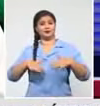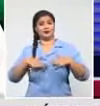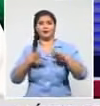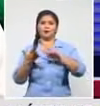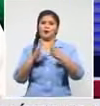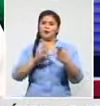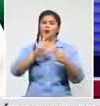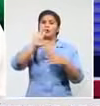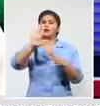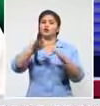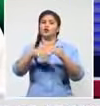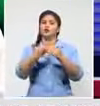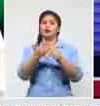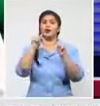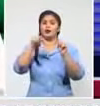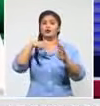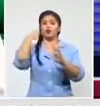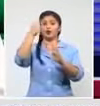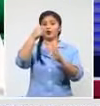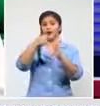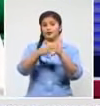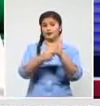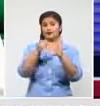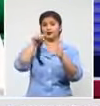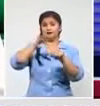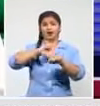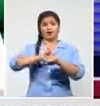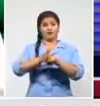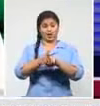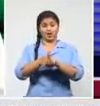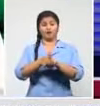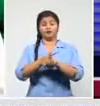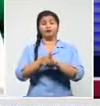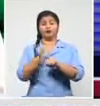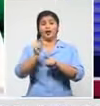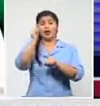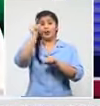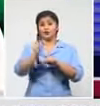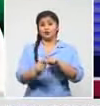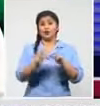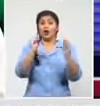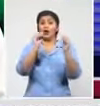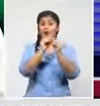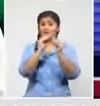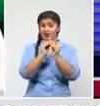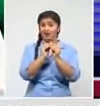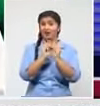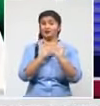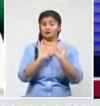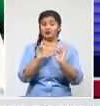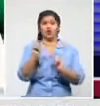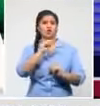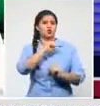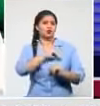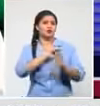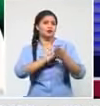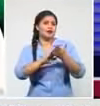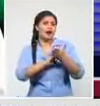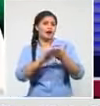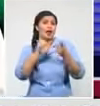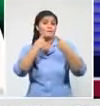misma aún desde la etapa estando asintomático, aún desde el periodo de